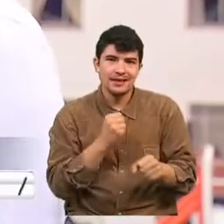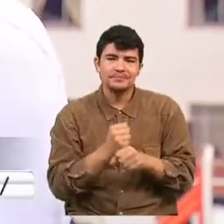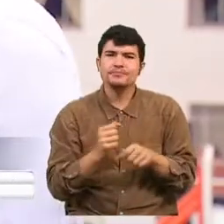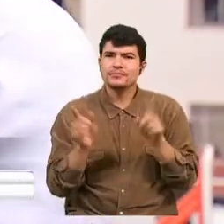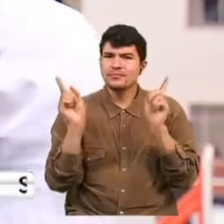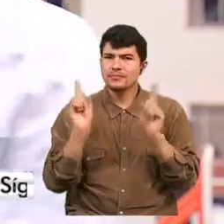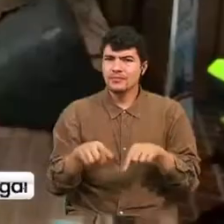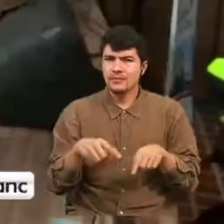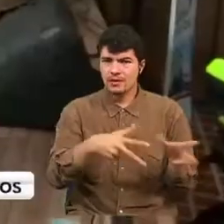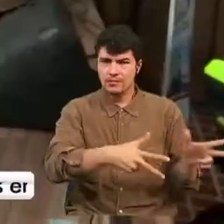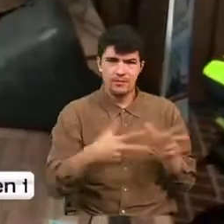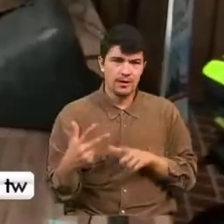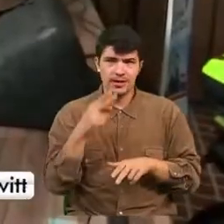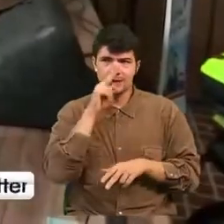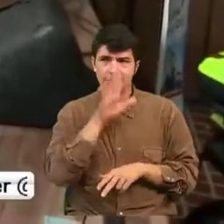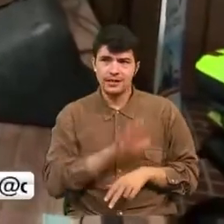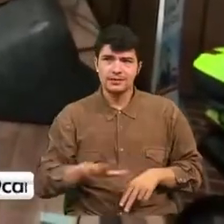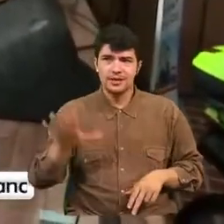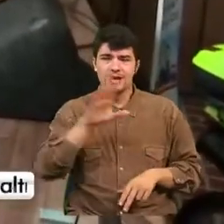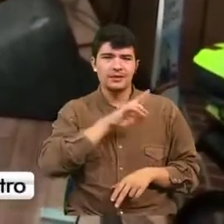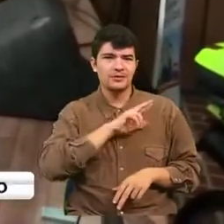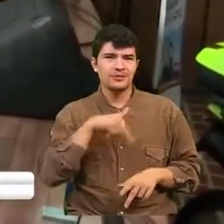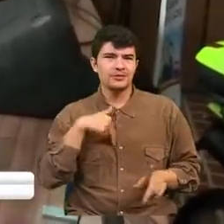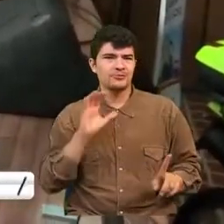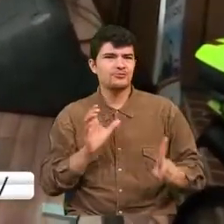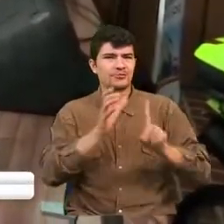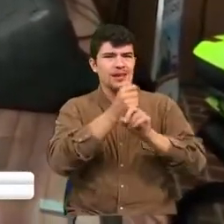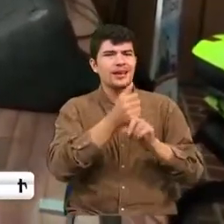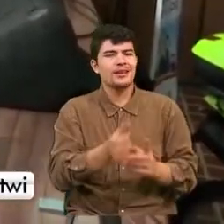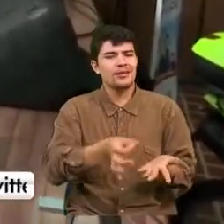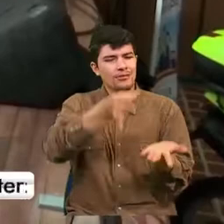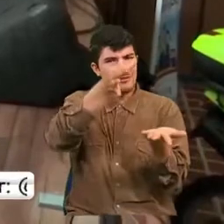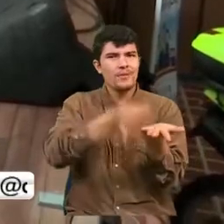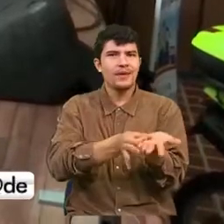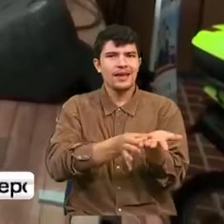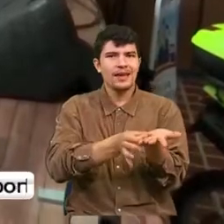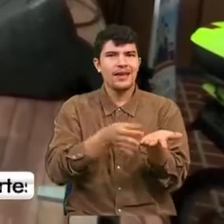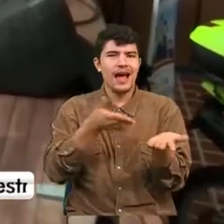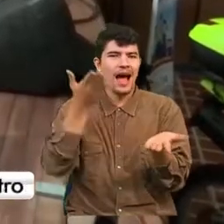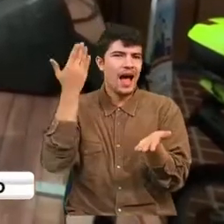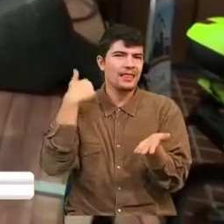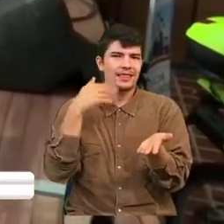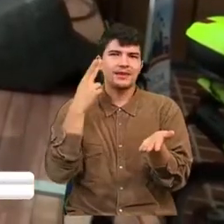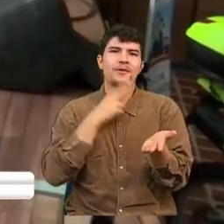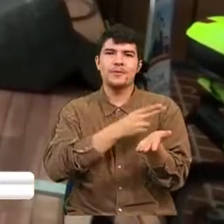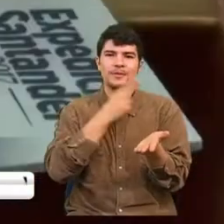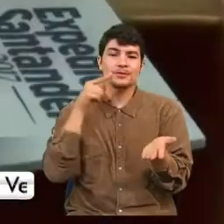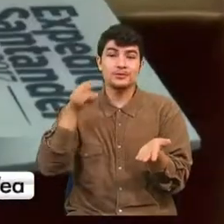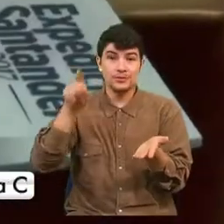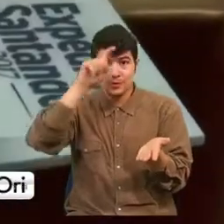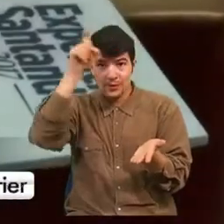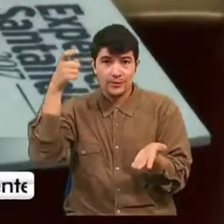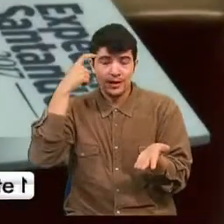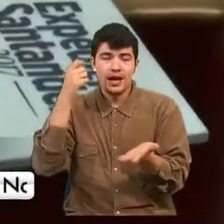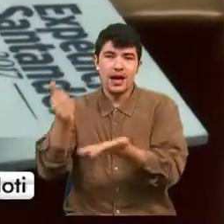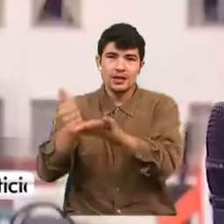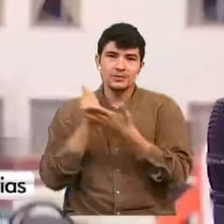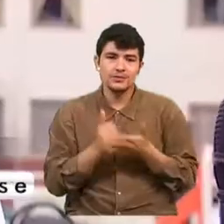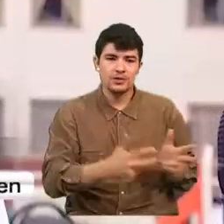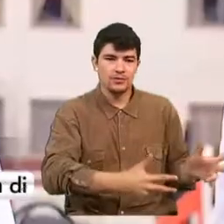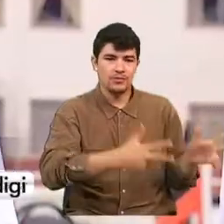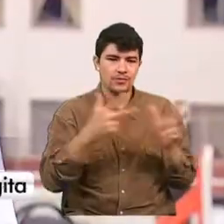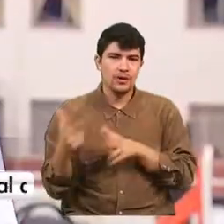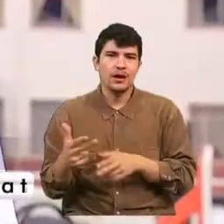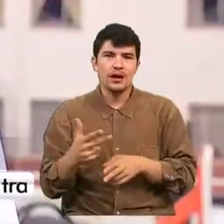pues para Puente Nacional, que logramos cumplir ya con ese compromiso del gobernador de ayudarnos con un puente que se llama